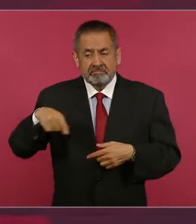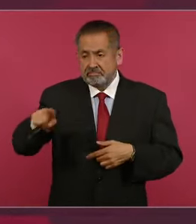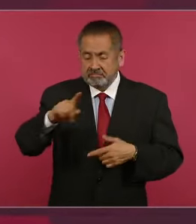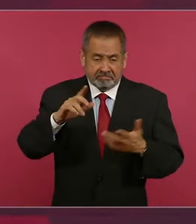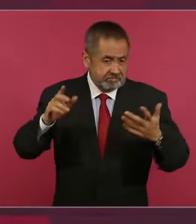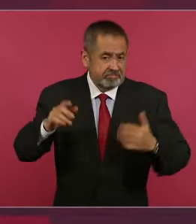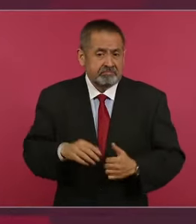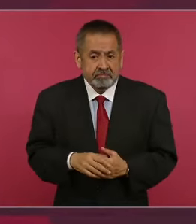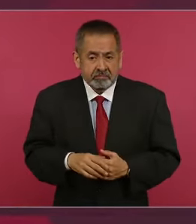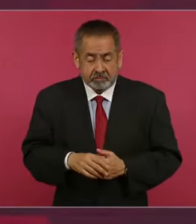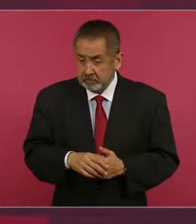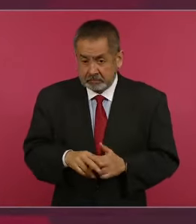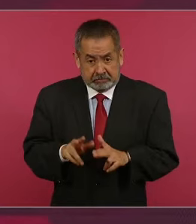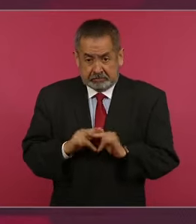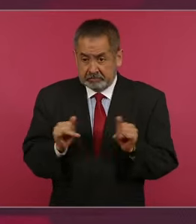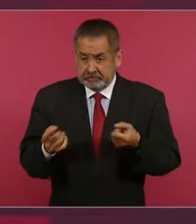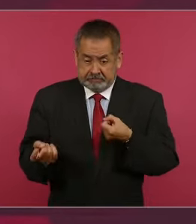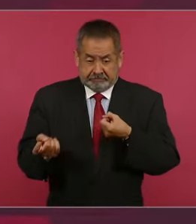sistema de